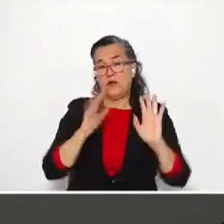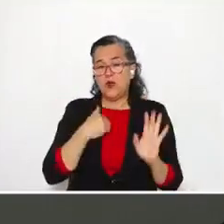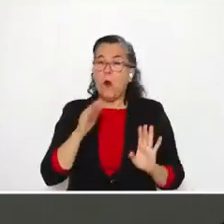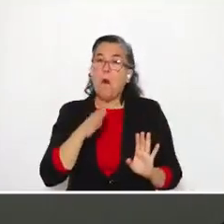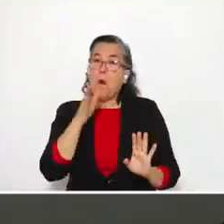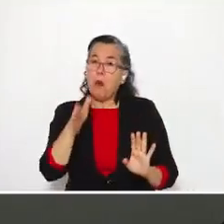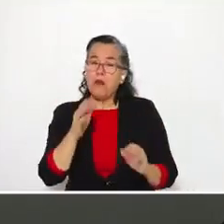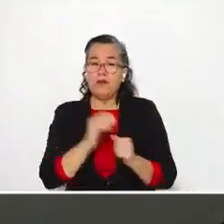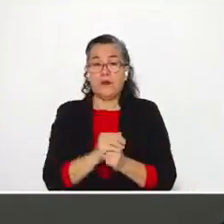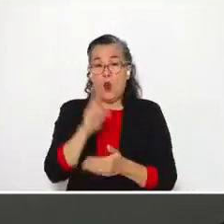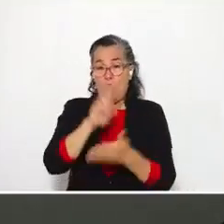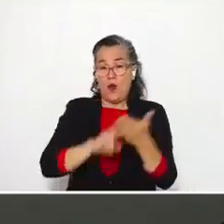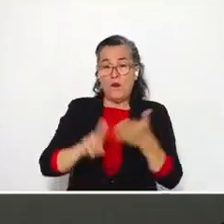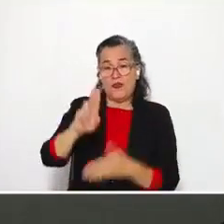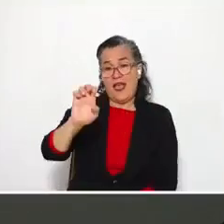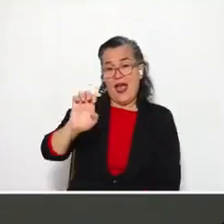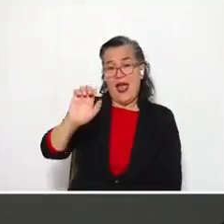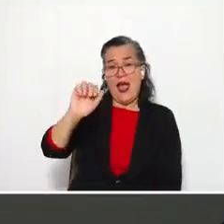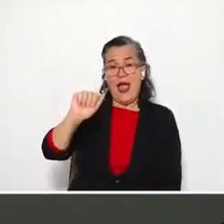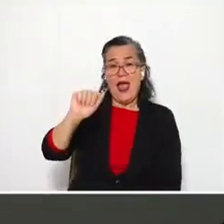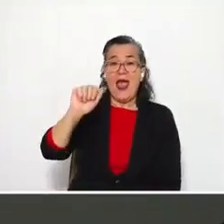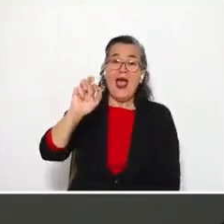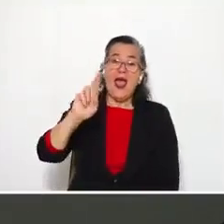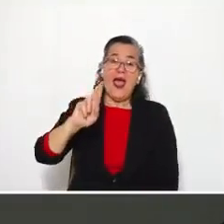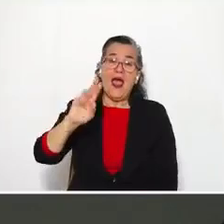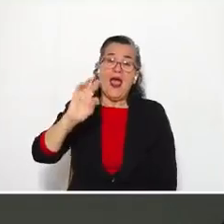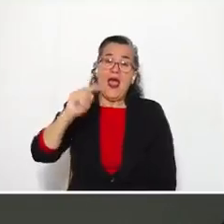Y la universidad,